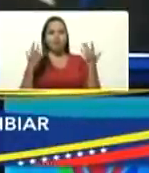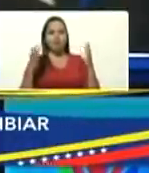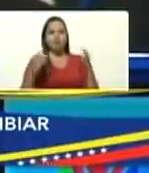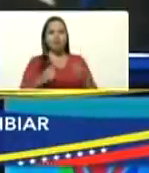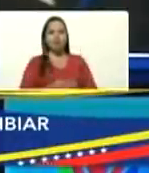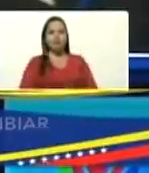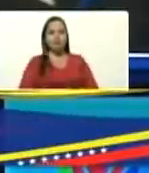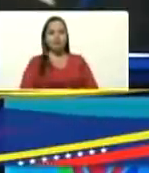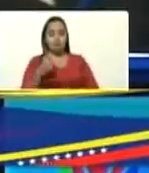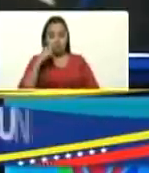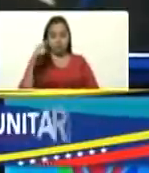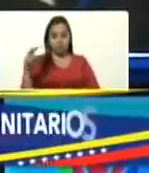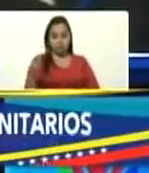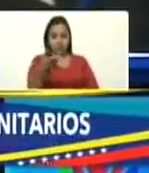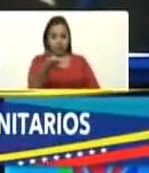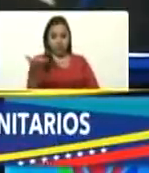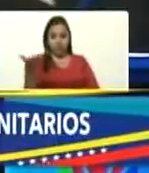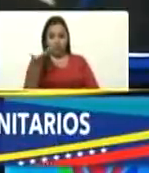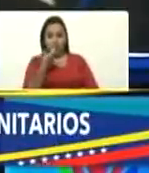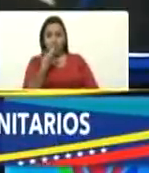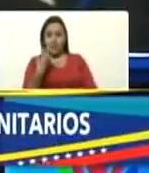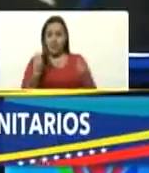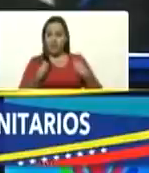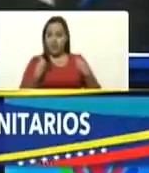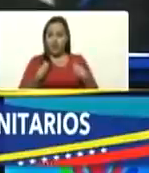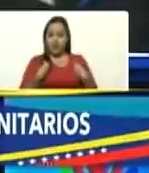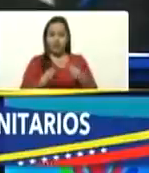Fíjense ustedes, es lo bello de la vida, potro.